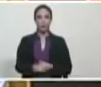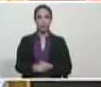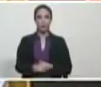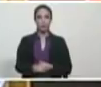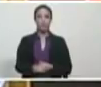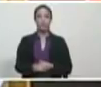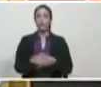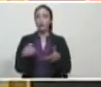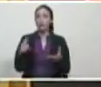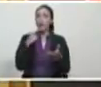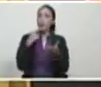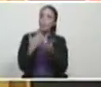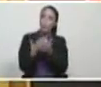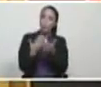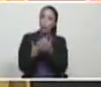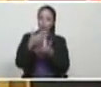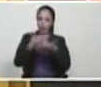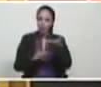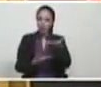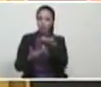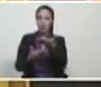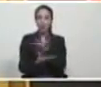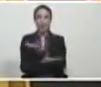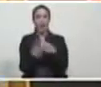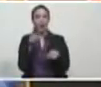compatriota Tarek El Aissami,